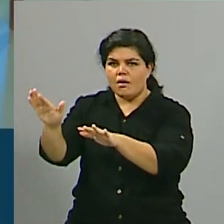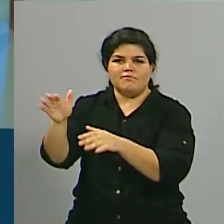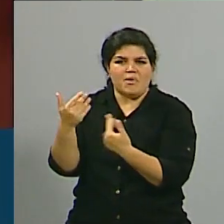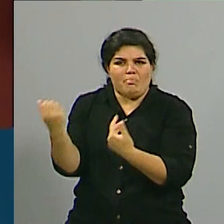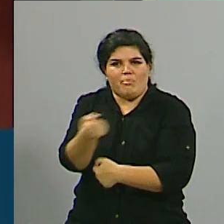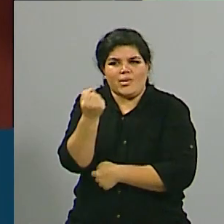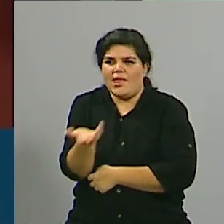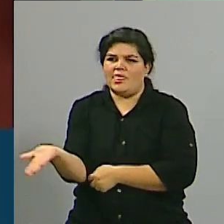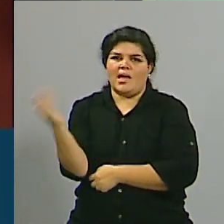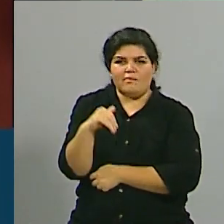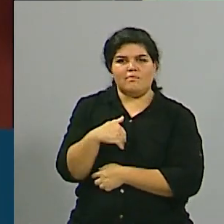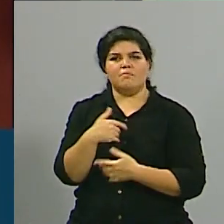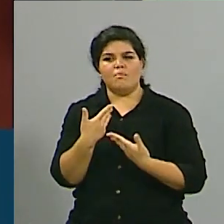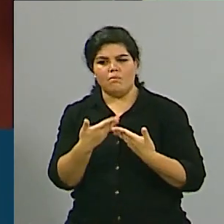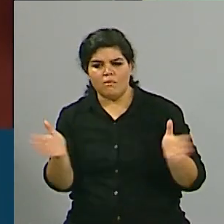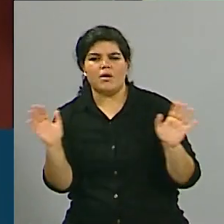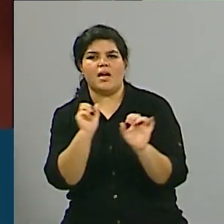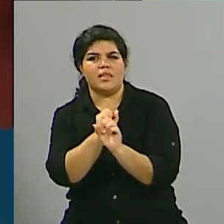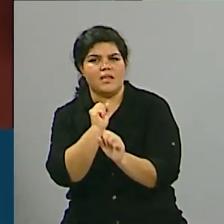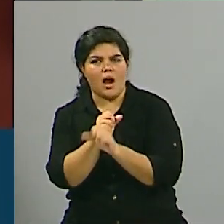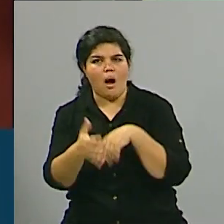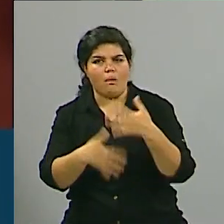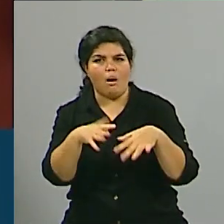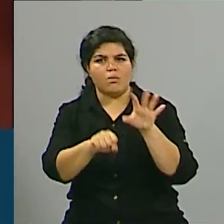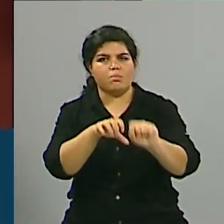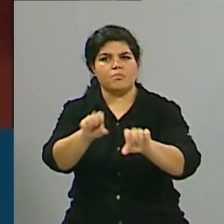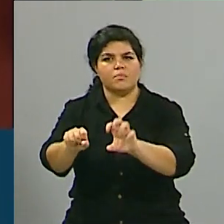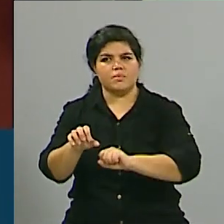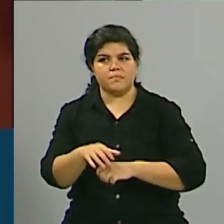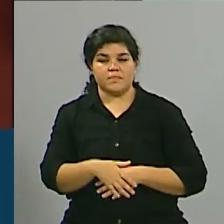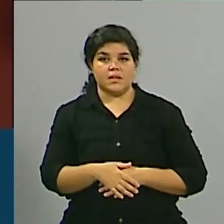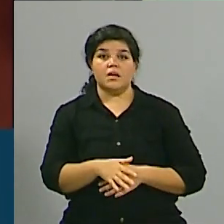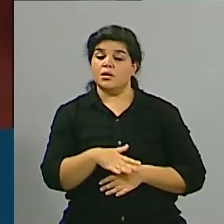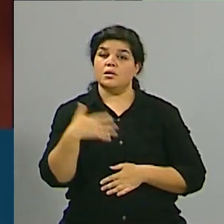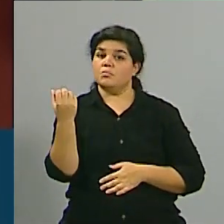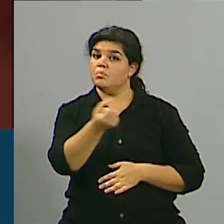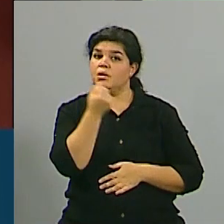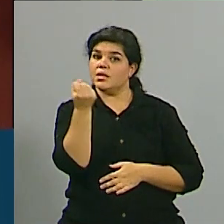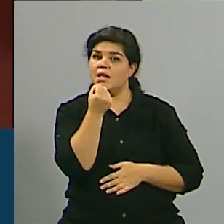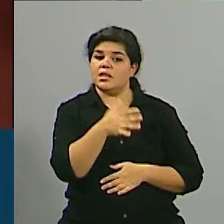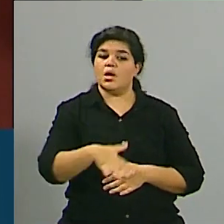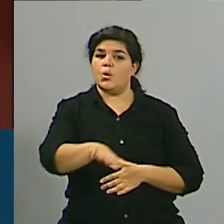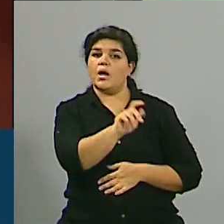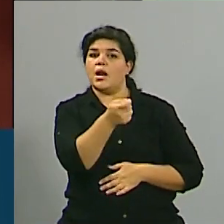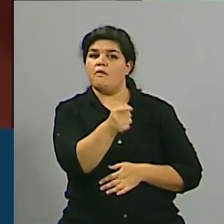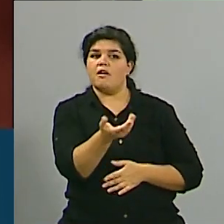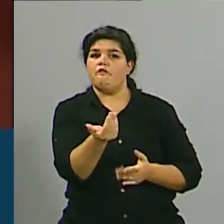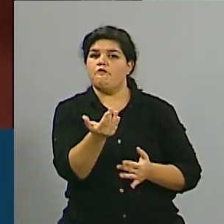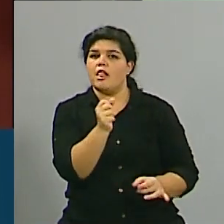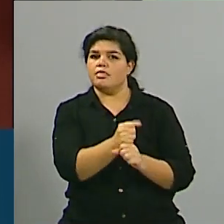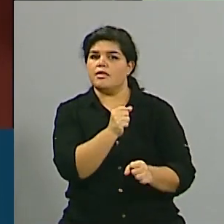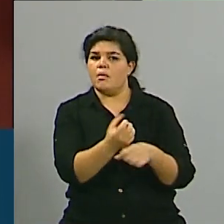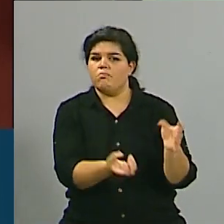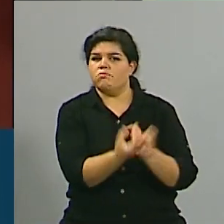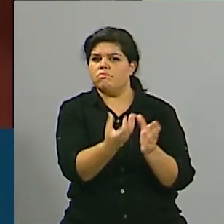entonces que hay una real necesidad de mejorar la oferta laboral, porque eso tiene que ver directamente con lo que acabas de decir, digo, ¿no? Que tengan la